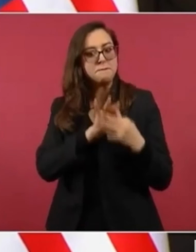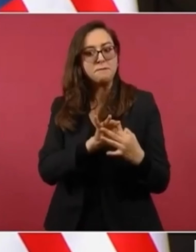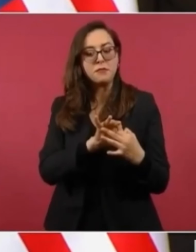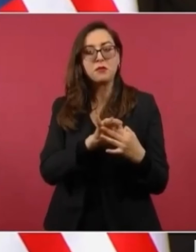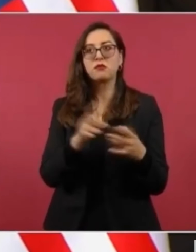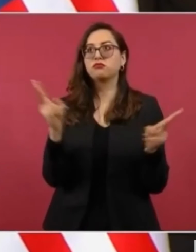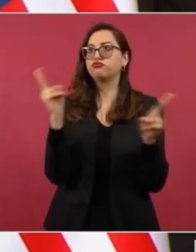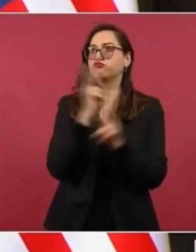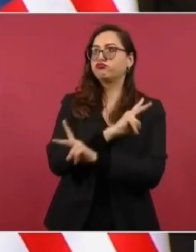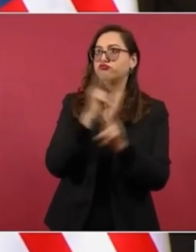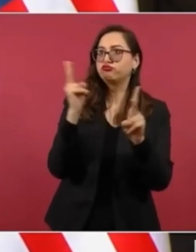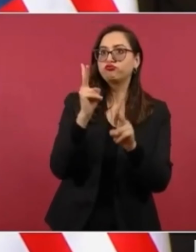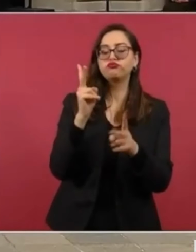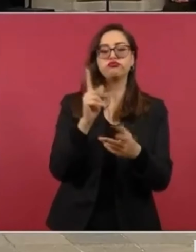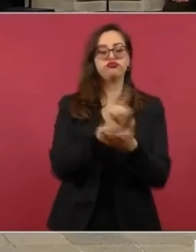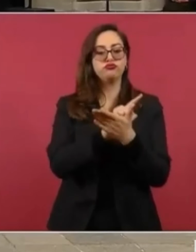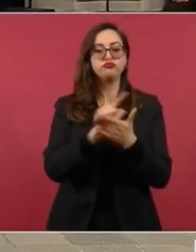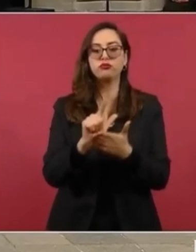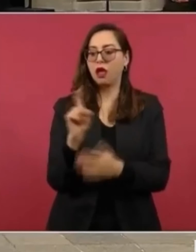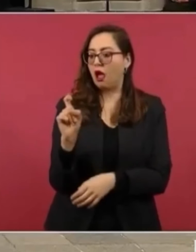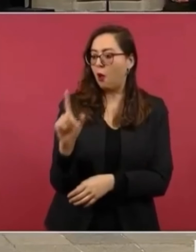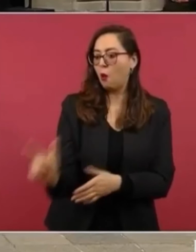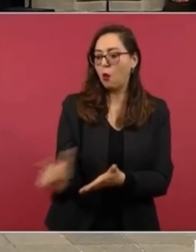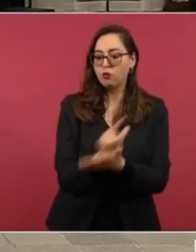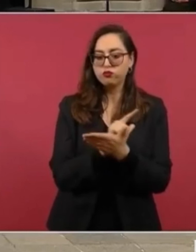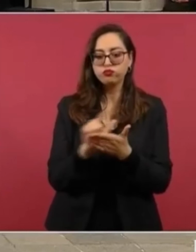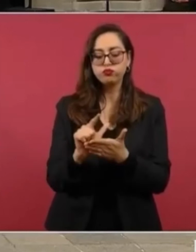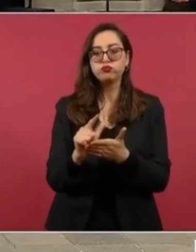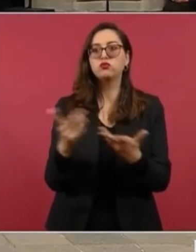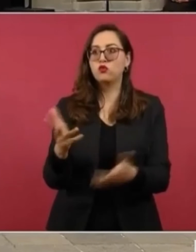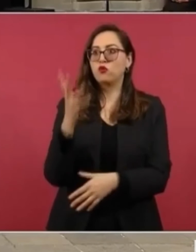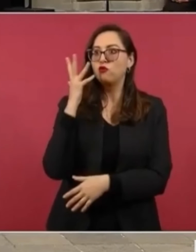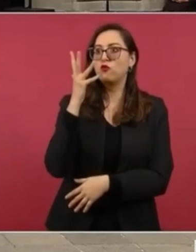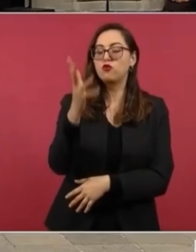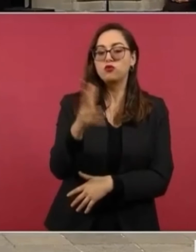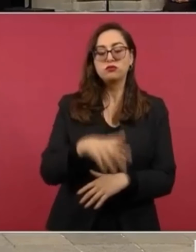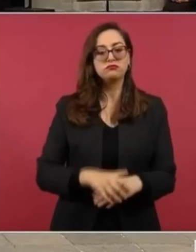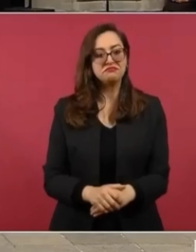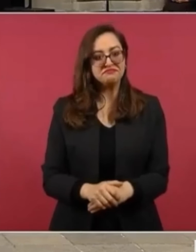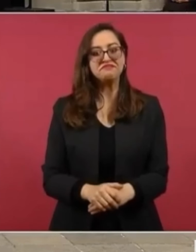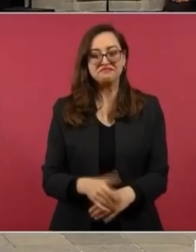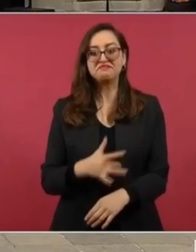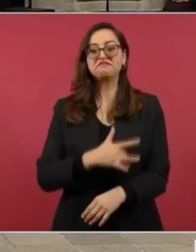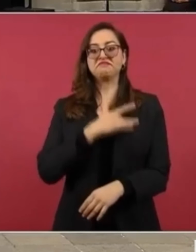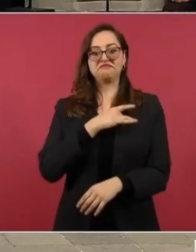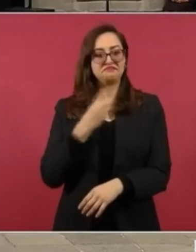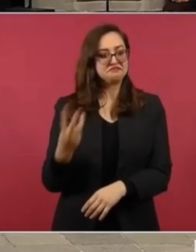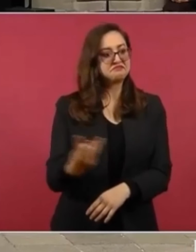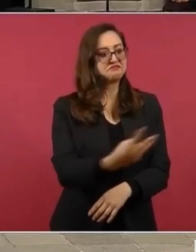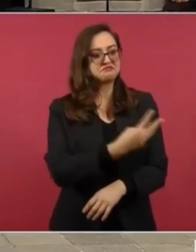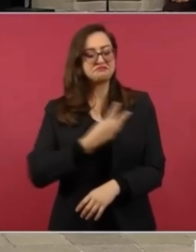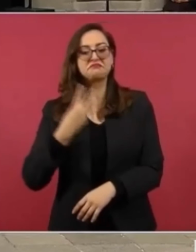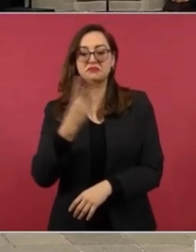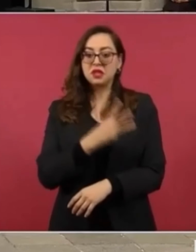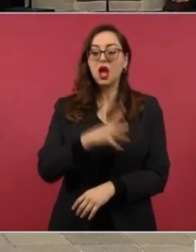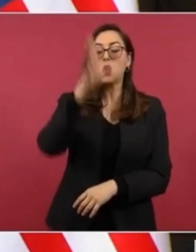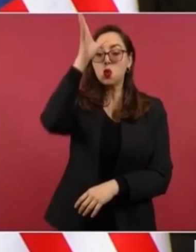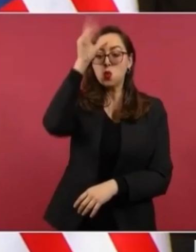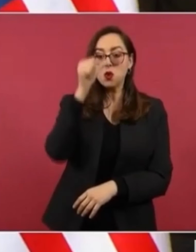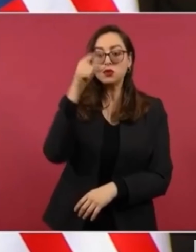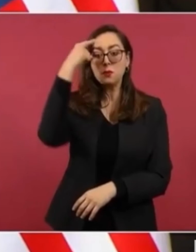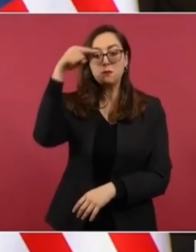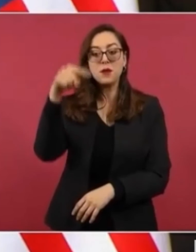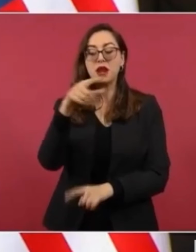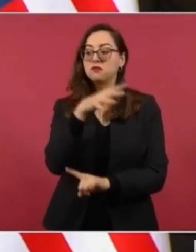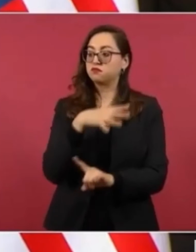aire limpio, el agua limpia y un mejor futuro. Canadá también se complace de ver a los tres países adoptar medidas para crear una